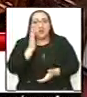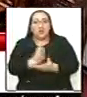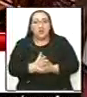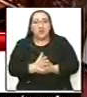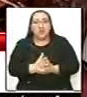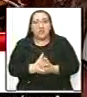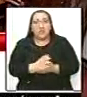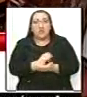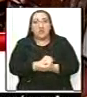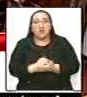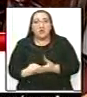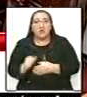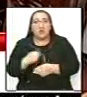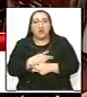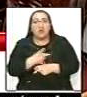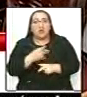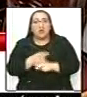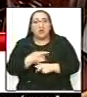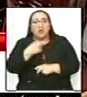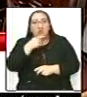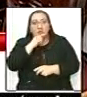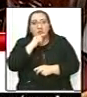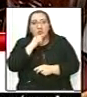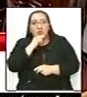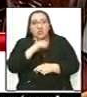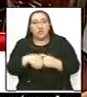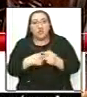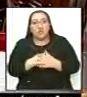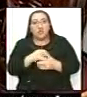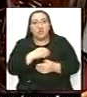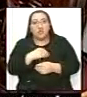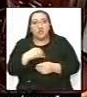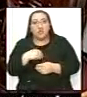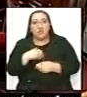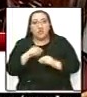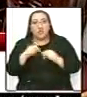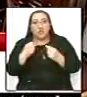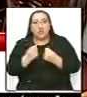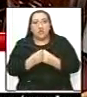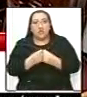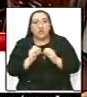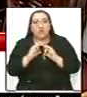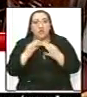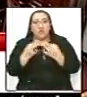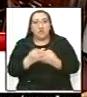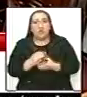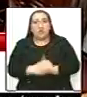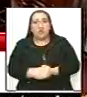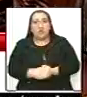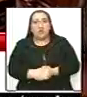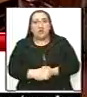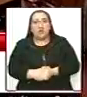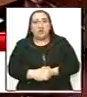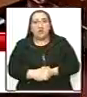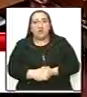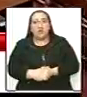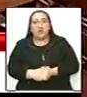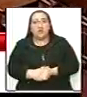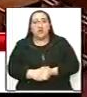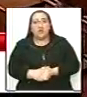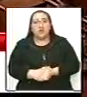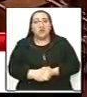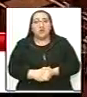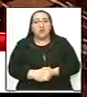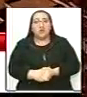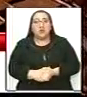y erradicar la violencia contra las mujeres y los integrantes del grupo familiar. Es un